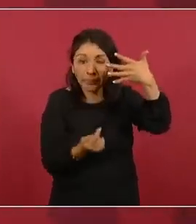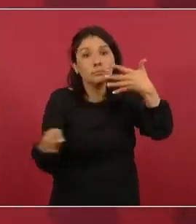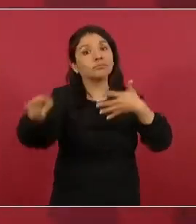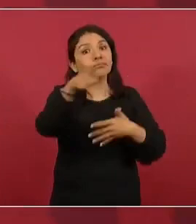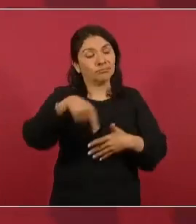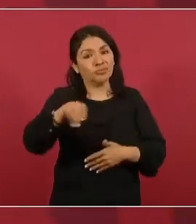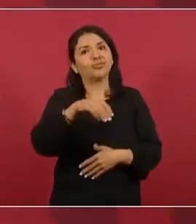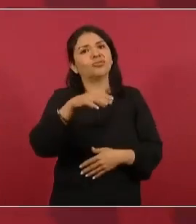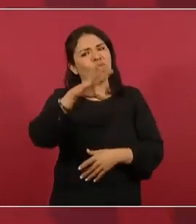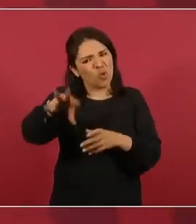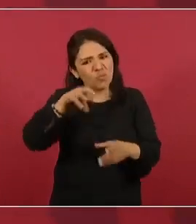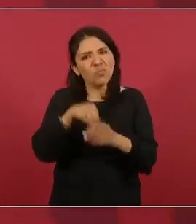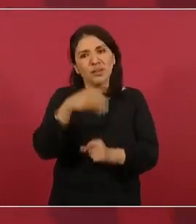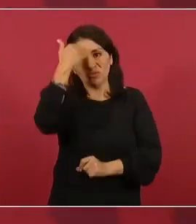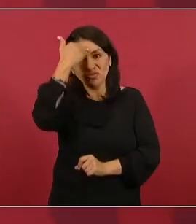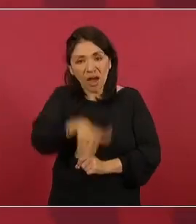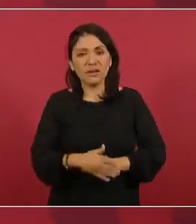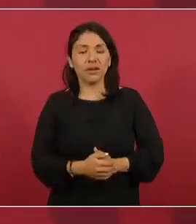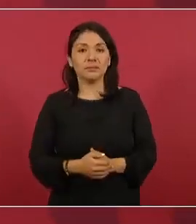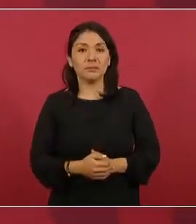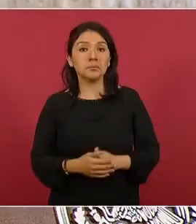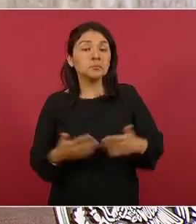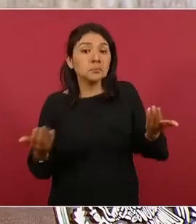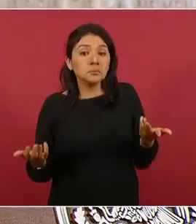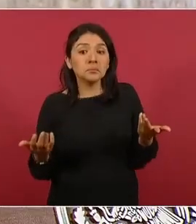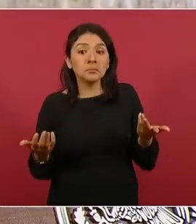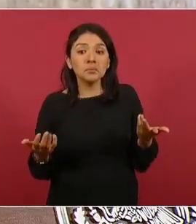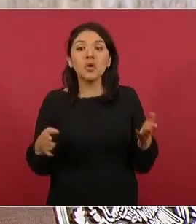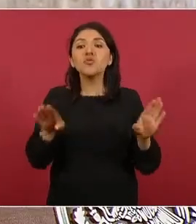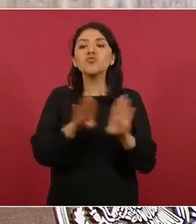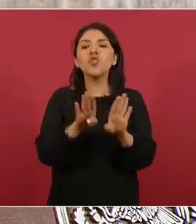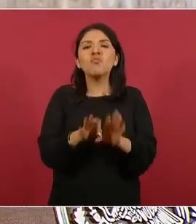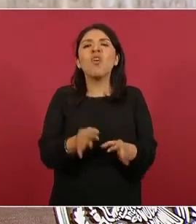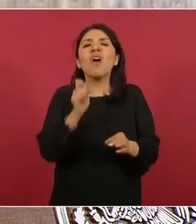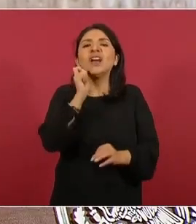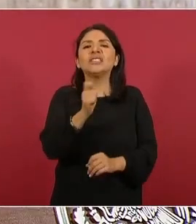sepan cómo quedó el marco legal.